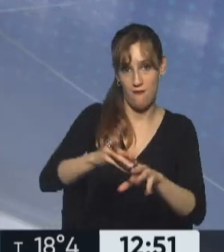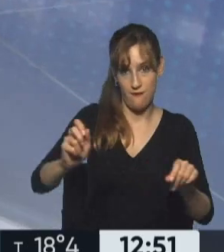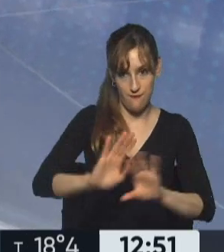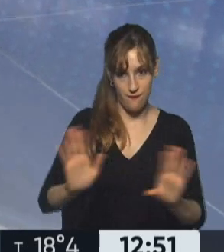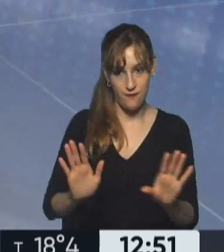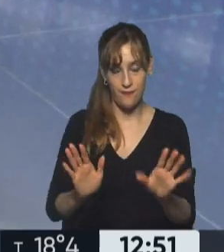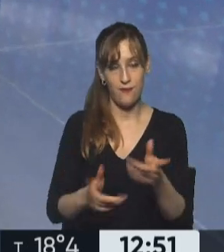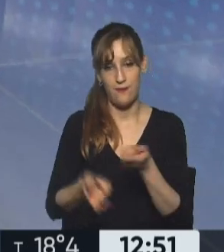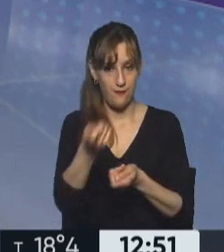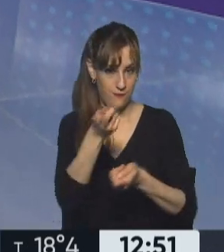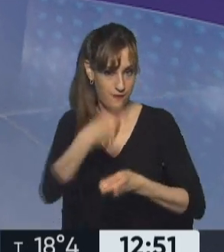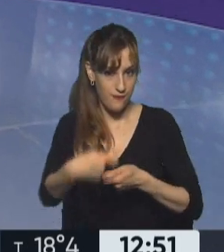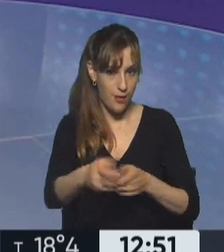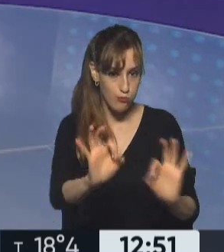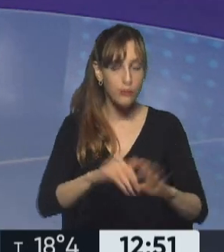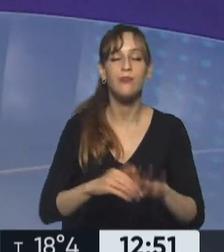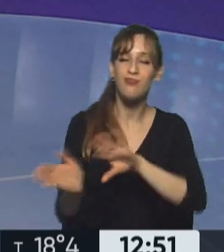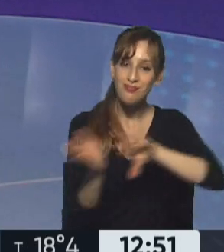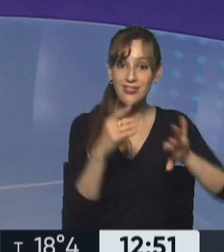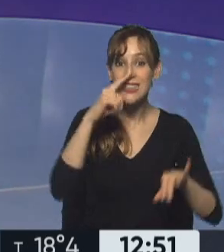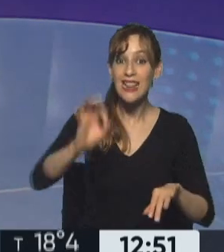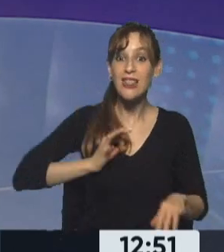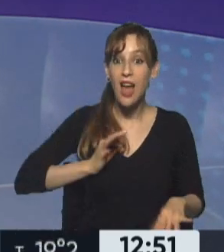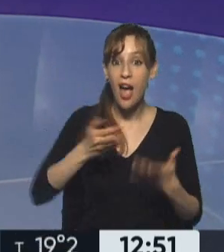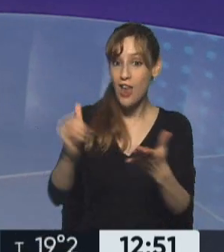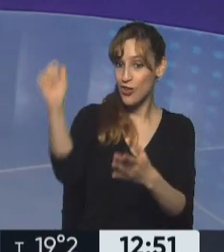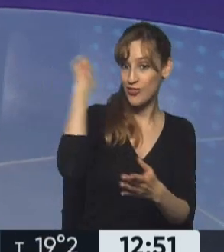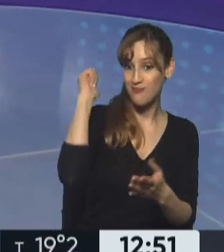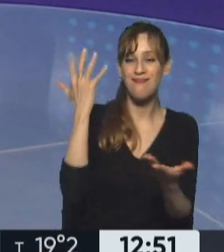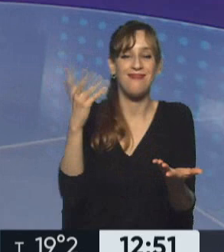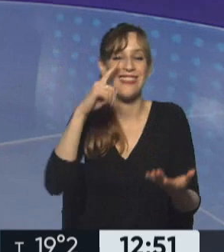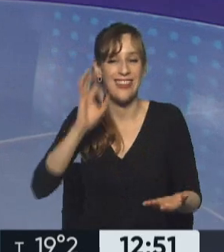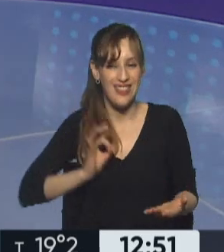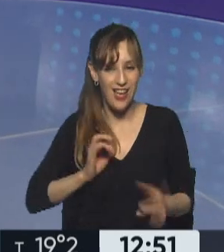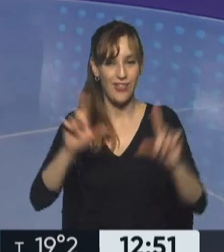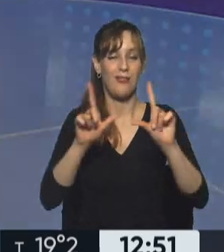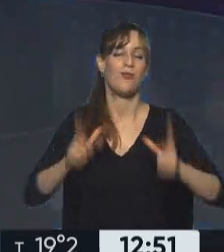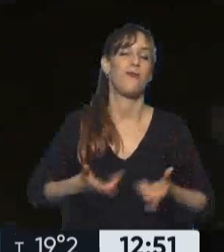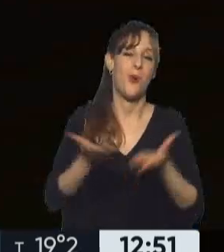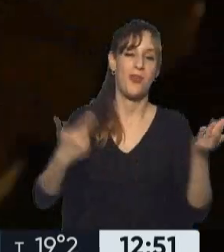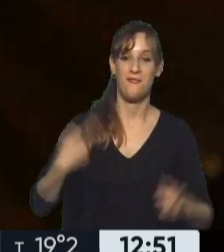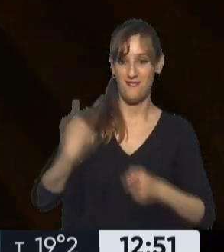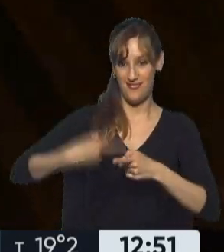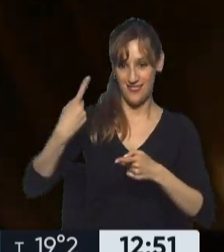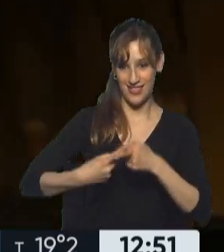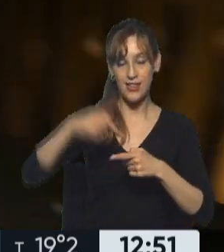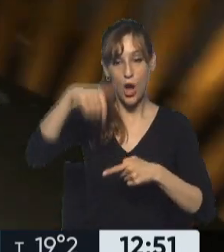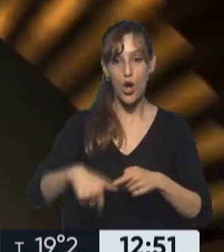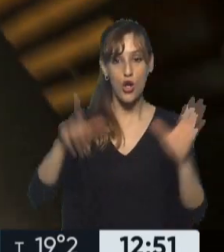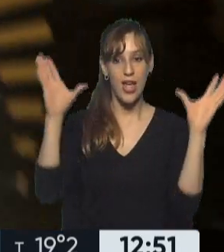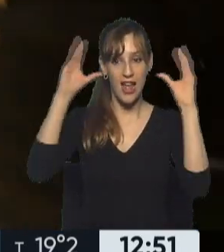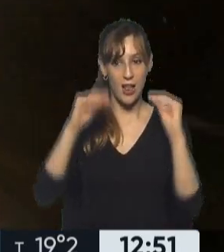acá tenés el número 70 años en 30 años de historia de la televisión pública bueno muchos festejos comienzan esta noche por ejemplo